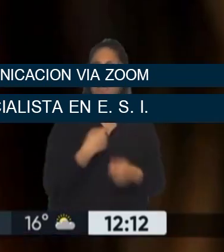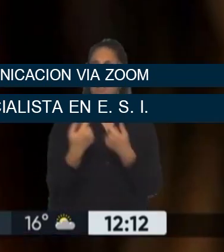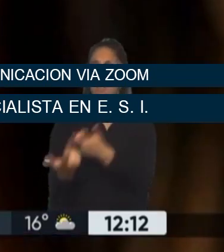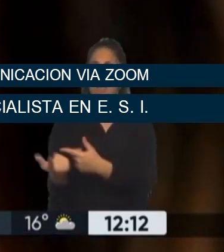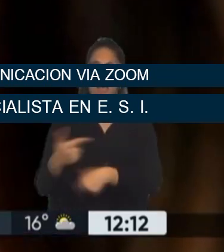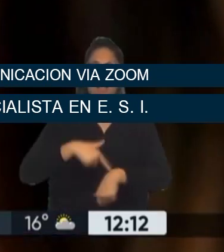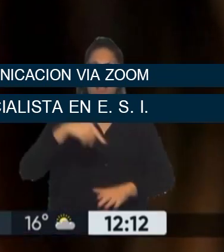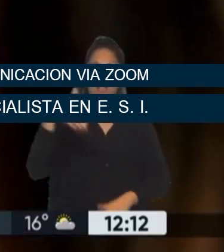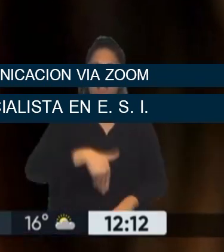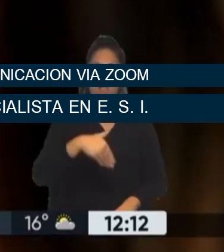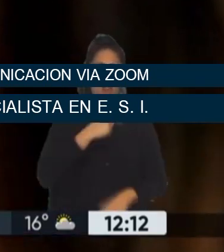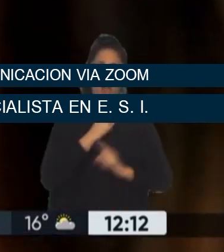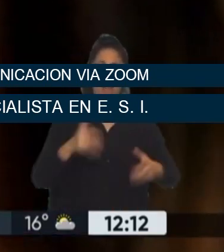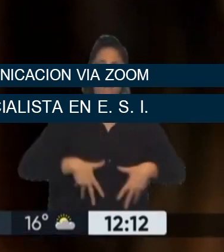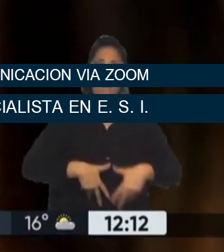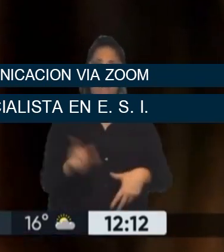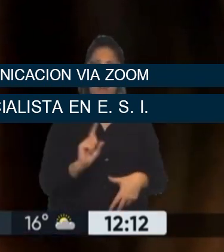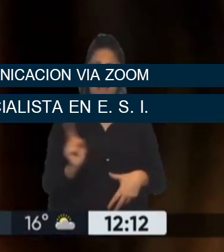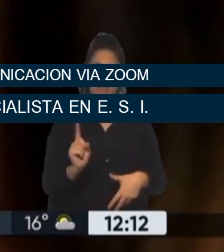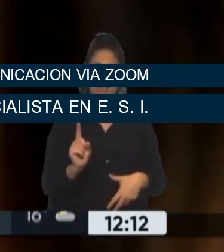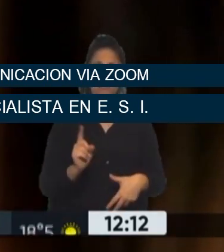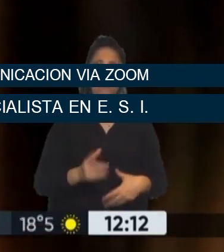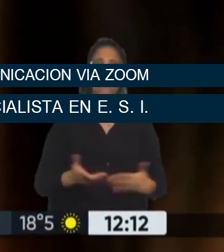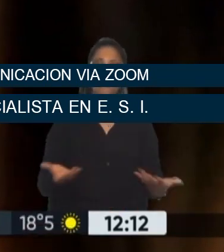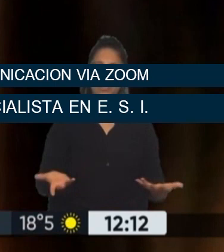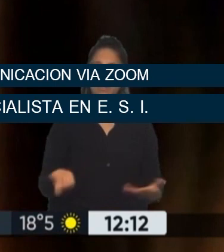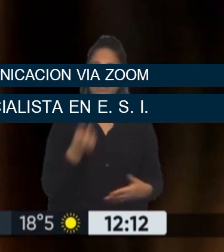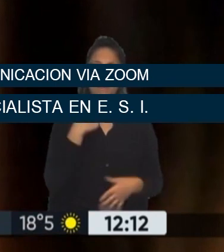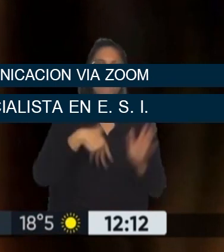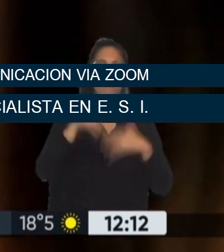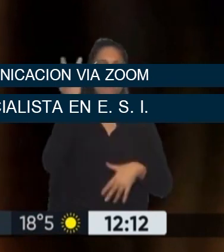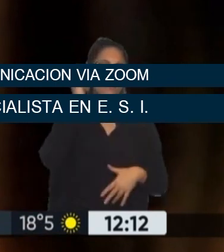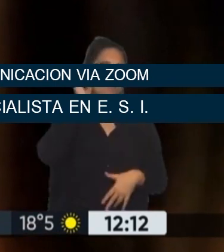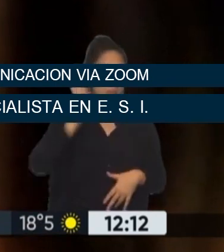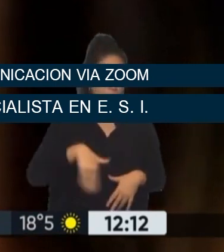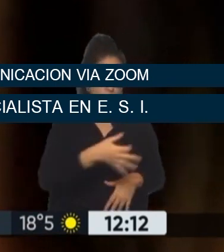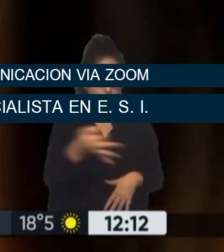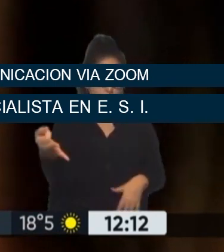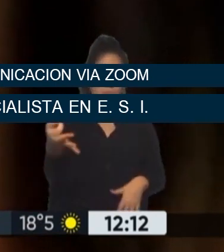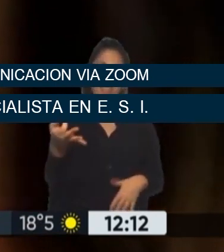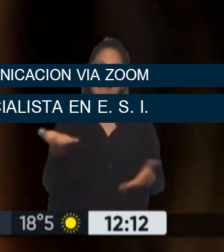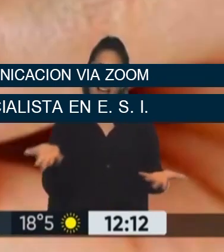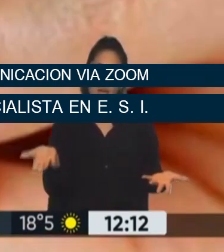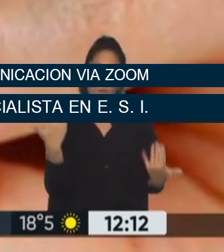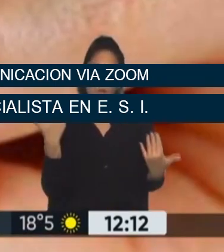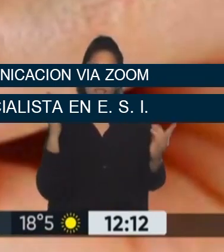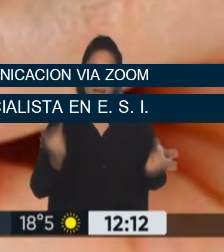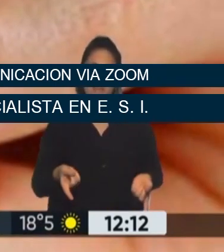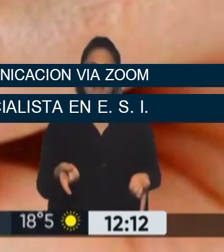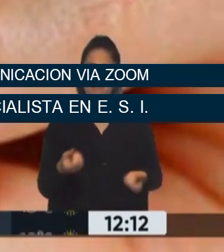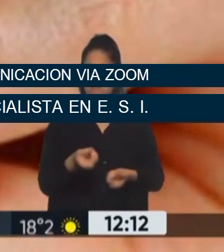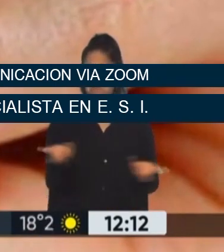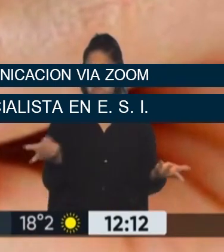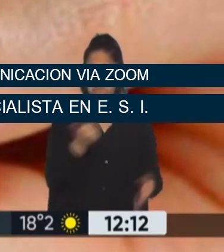claramente es la última Barrera para la para evitar embarazos No intencionales no es lo óptimo